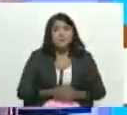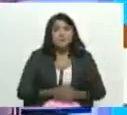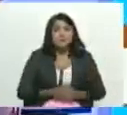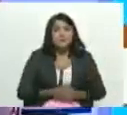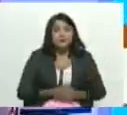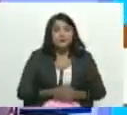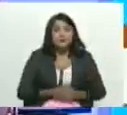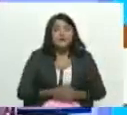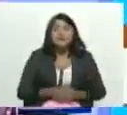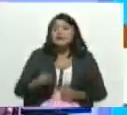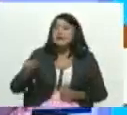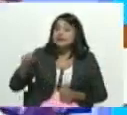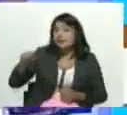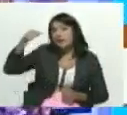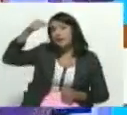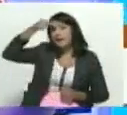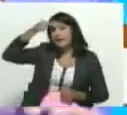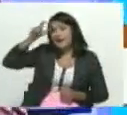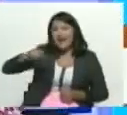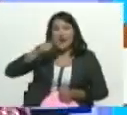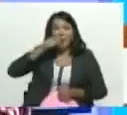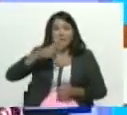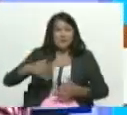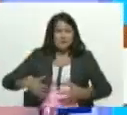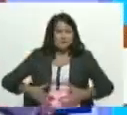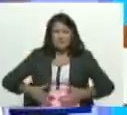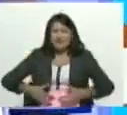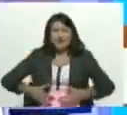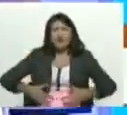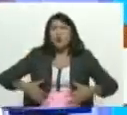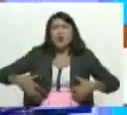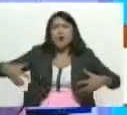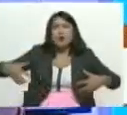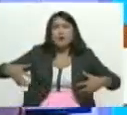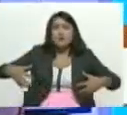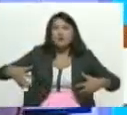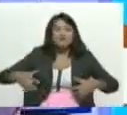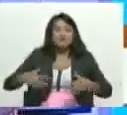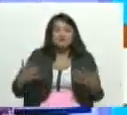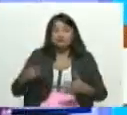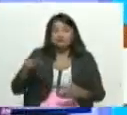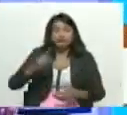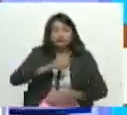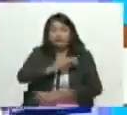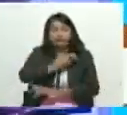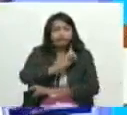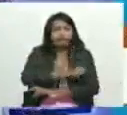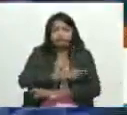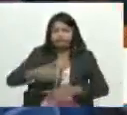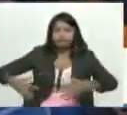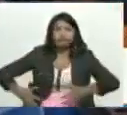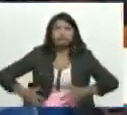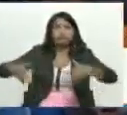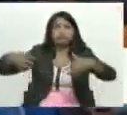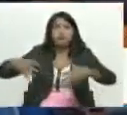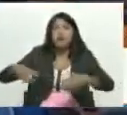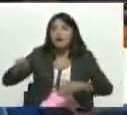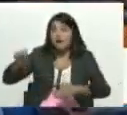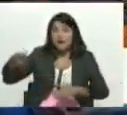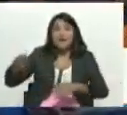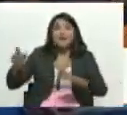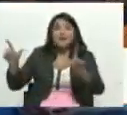en la India el hombre más rico es el propietario más poderoso de un canal de televisión